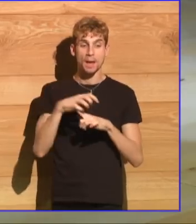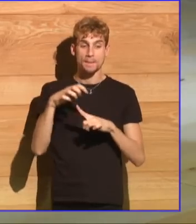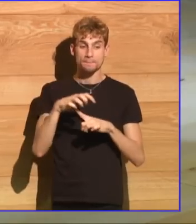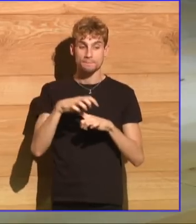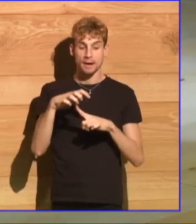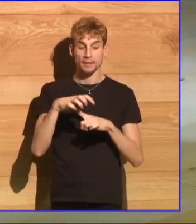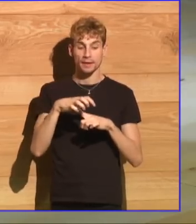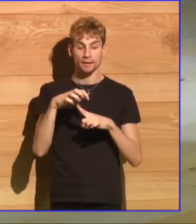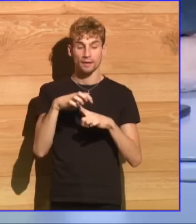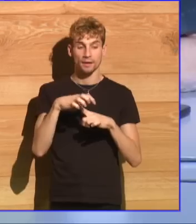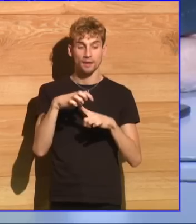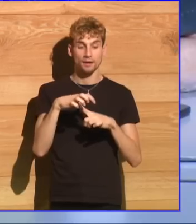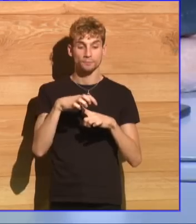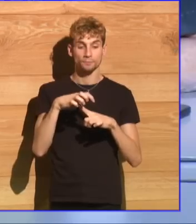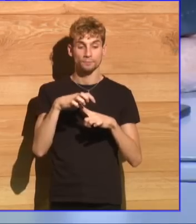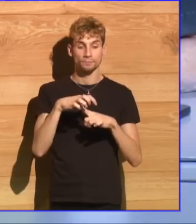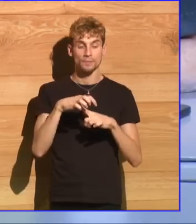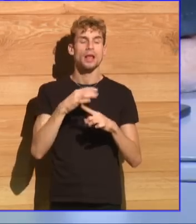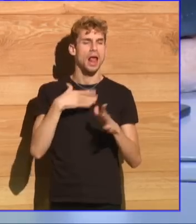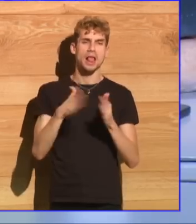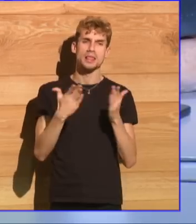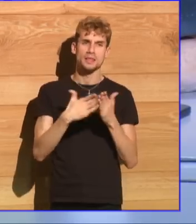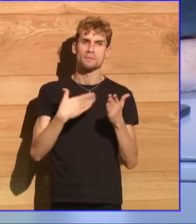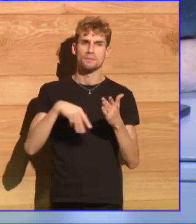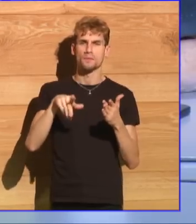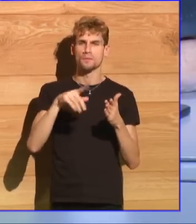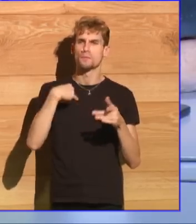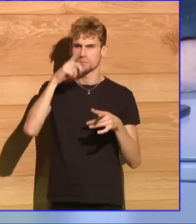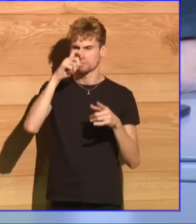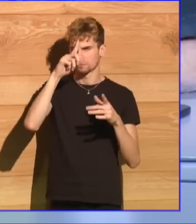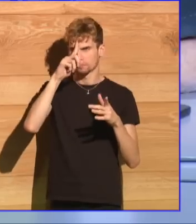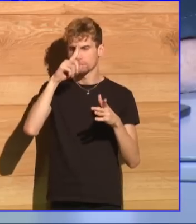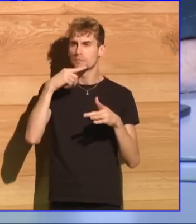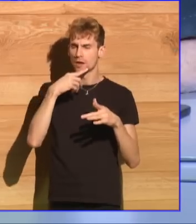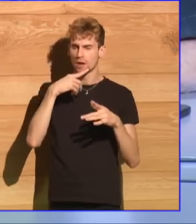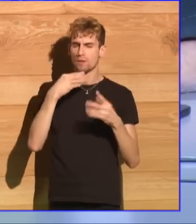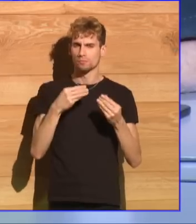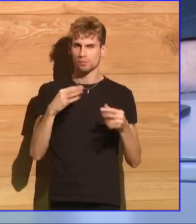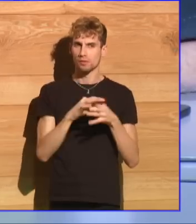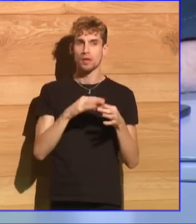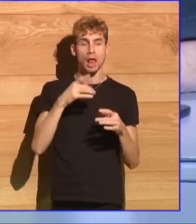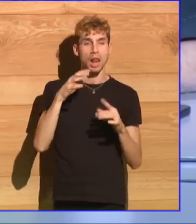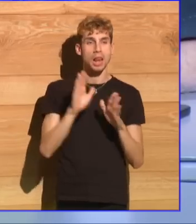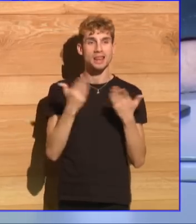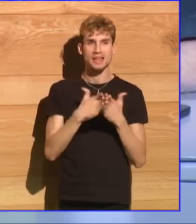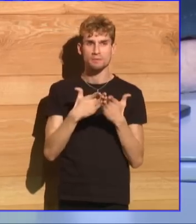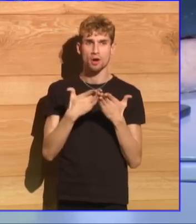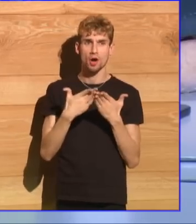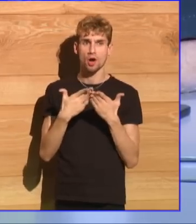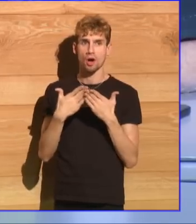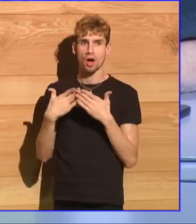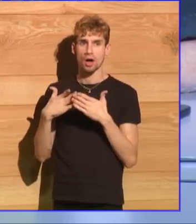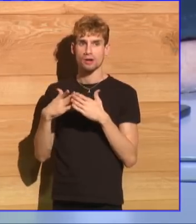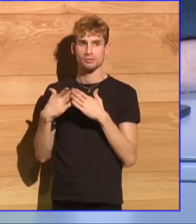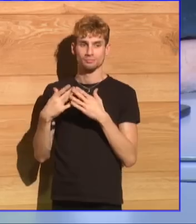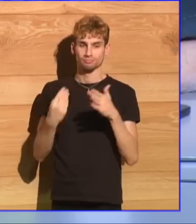una tensión. El libro llegó bastante antes. Yo esto tengo recuerdos bastante vívidos de esto. El libro Mucho llegó antes. bastante antes, pero